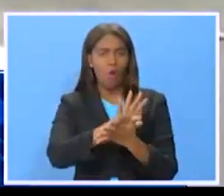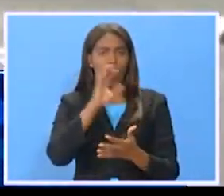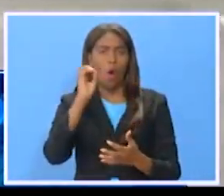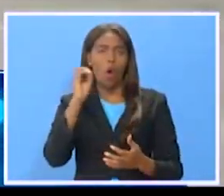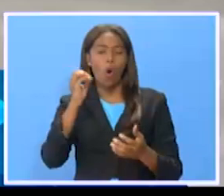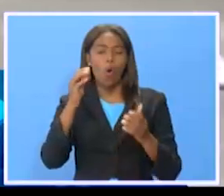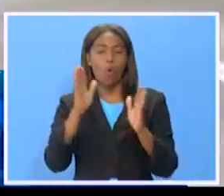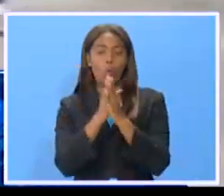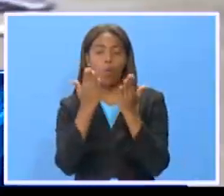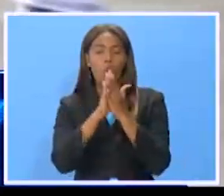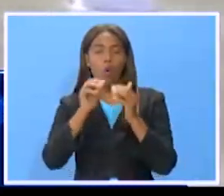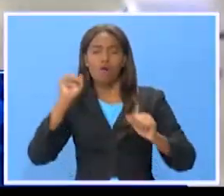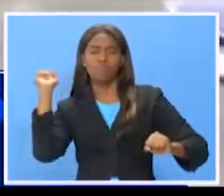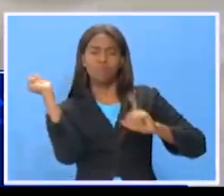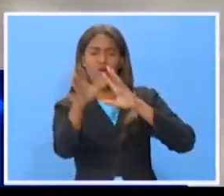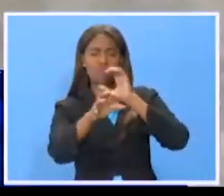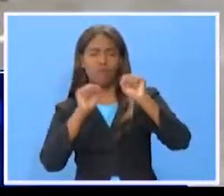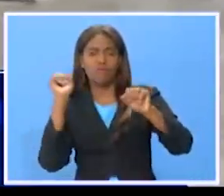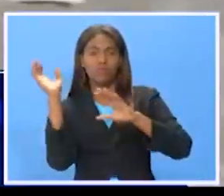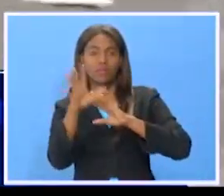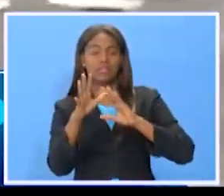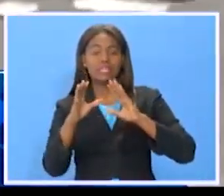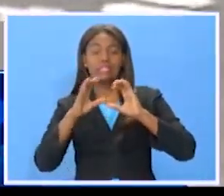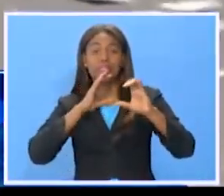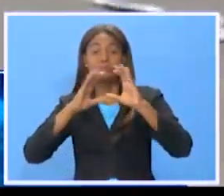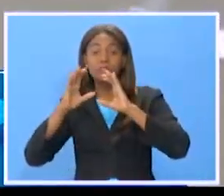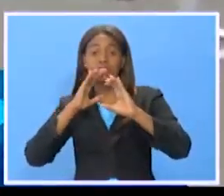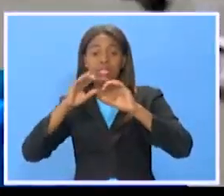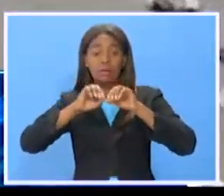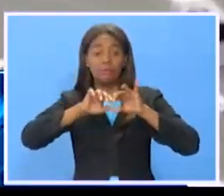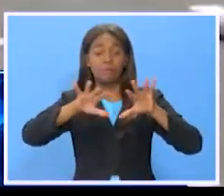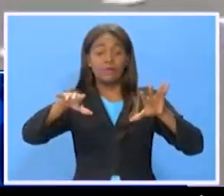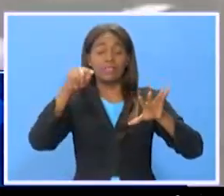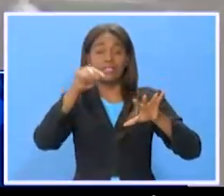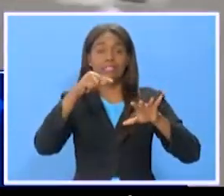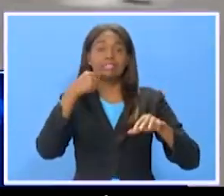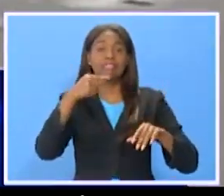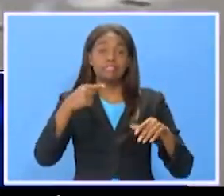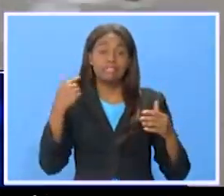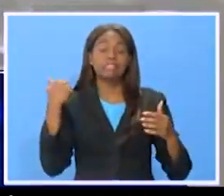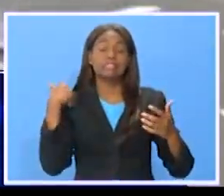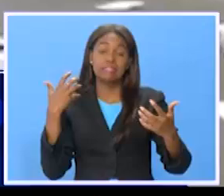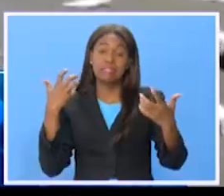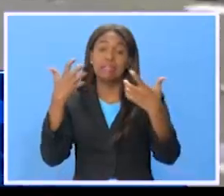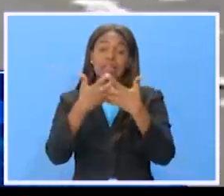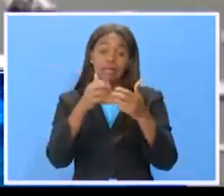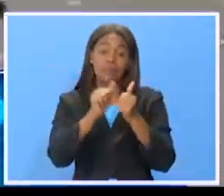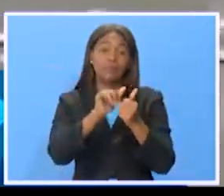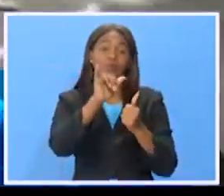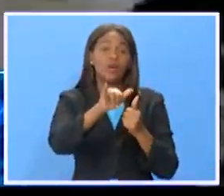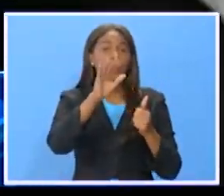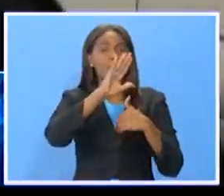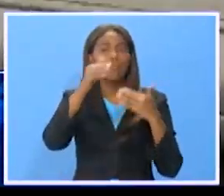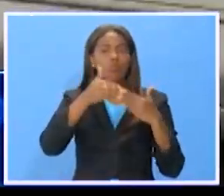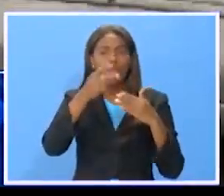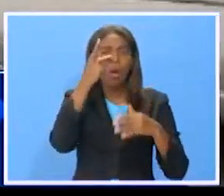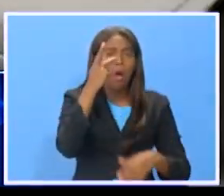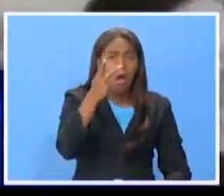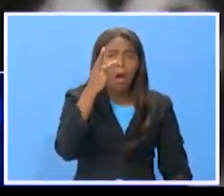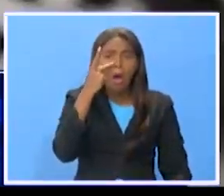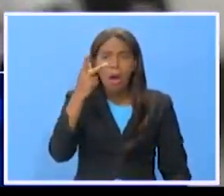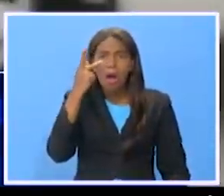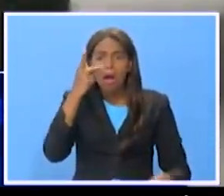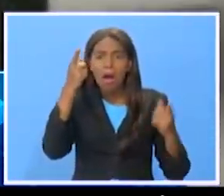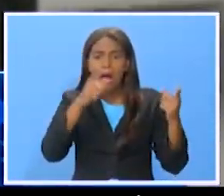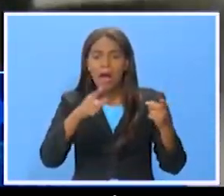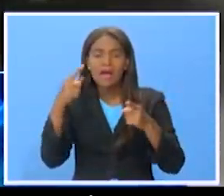lanzando cuadernos a las calles de los medios de comunicación, dice él, tiene mucho que ver por los contenidos obscenos que